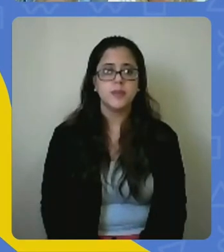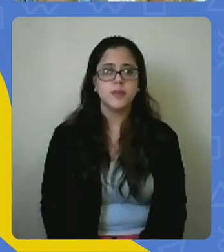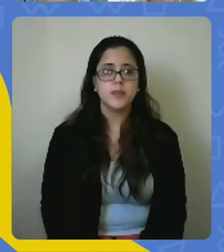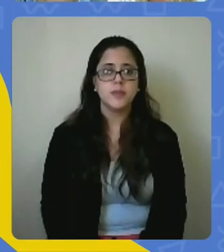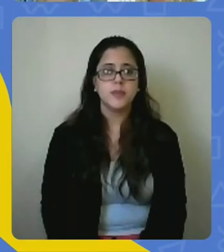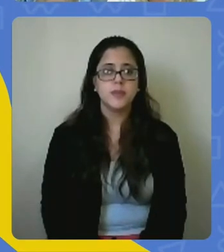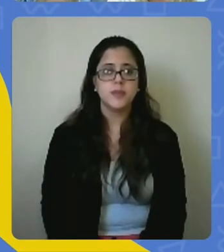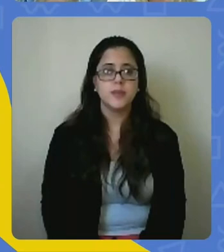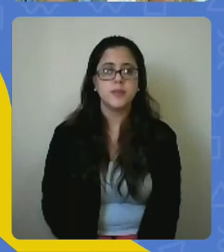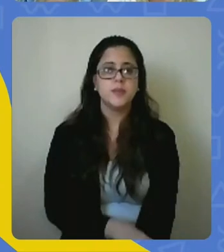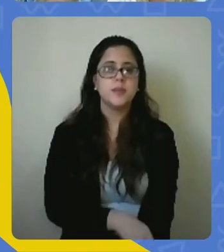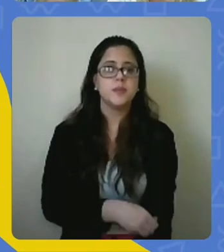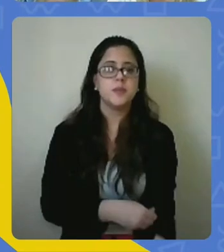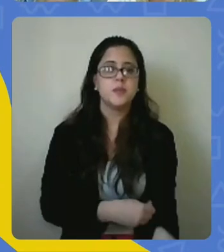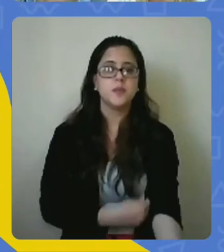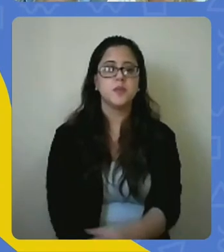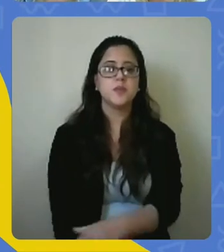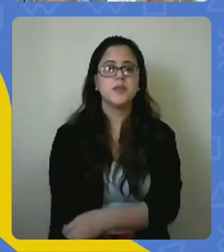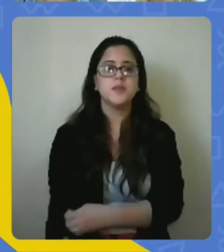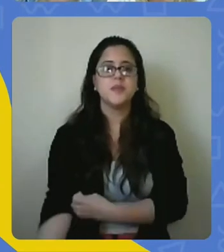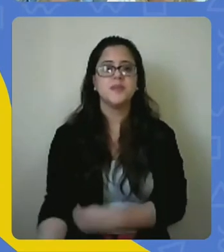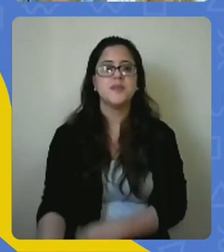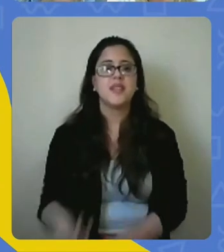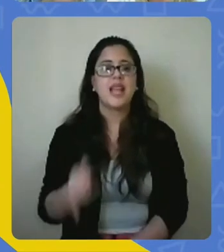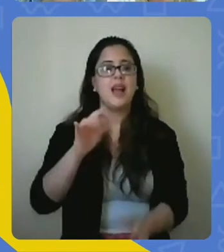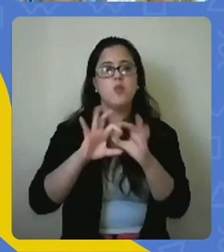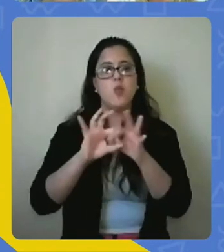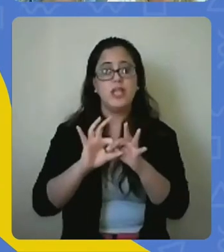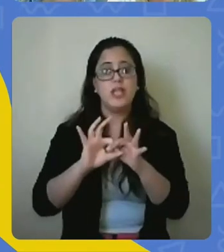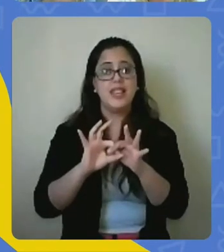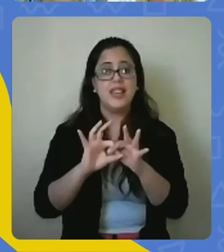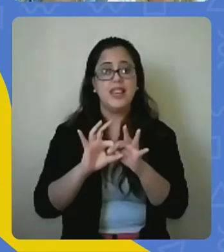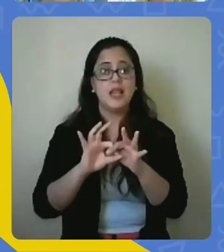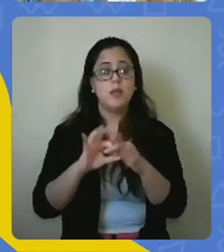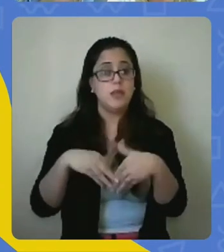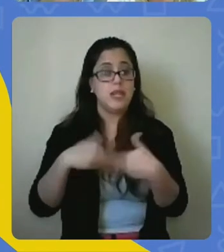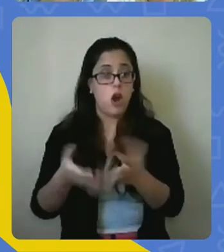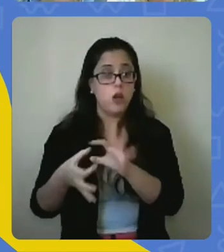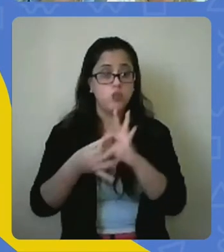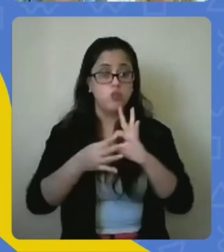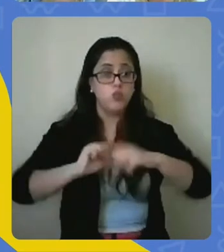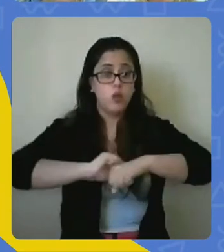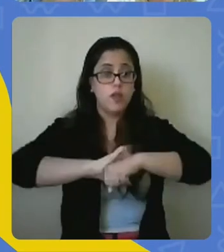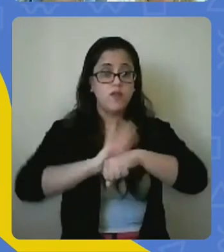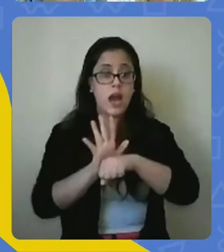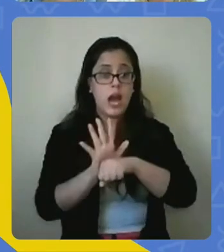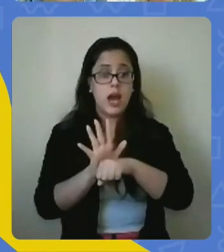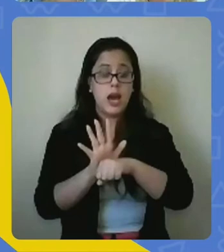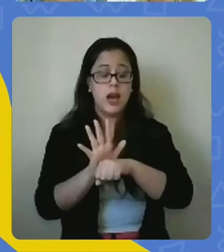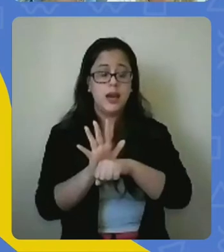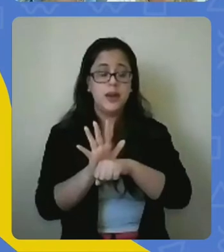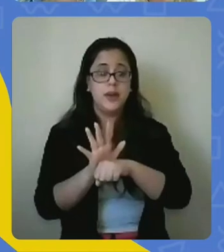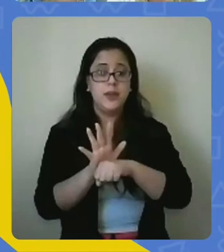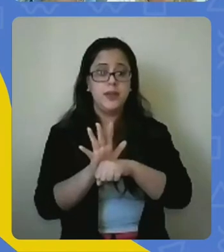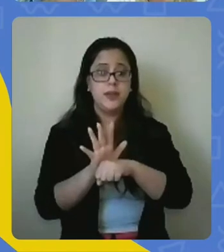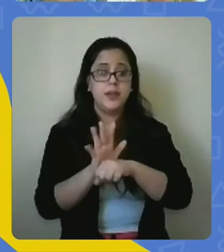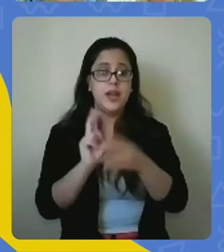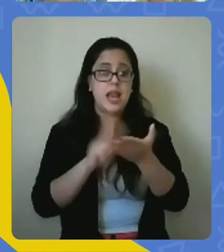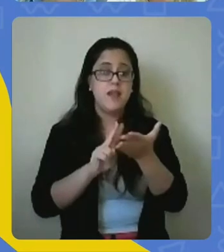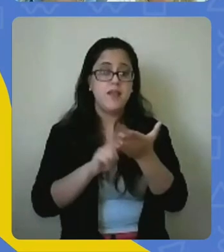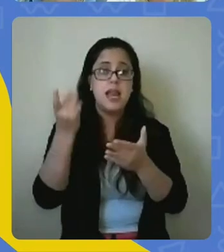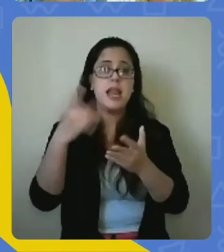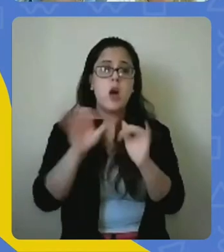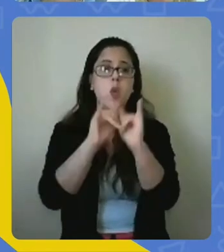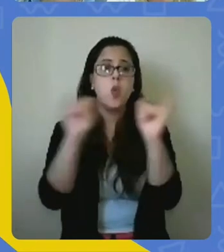Ahí sí. Sí, muchas gracias. Oye, mientras estemos en pandemia, La verdad es que la única manera